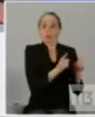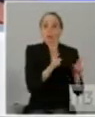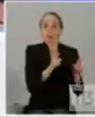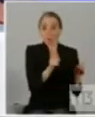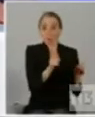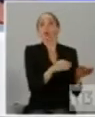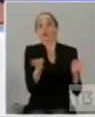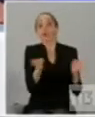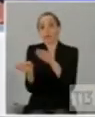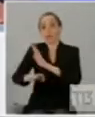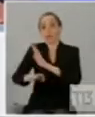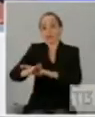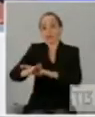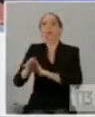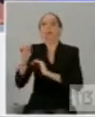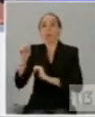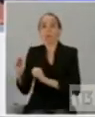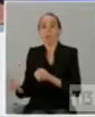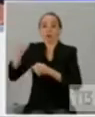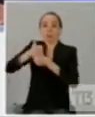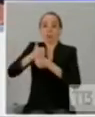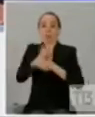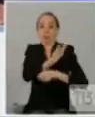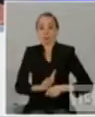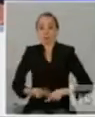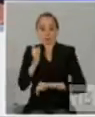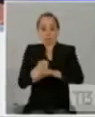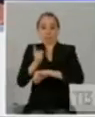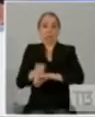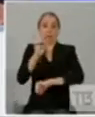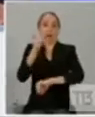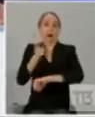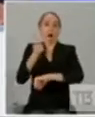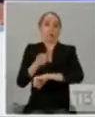cierta de un régimen autoritario y antidemocrático. Muchas gracias, Sebastián Sichel. Ahora tenemos...